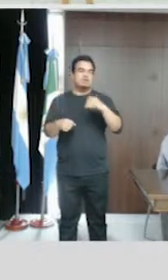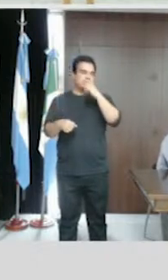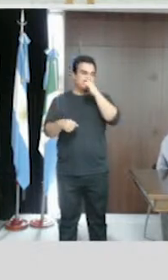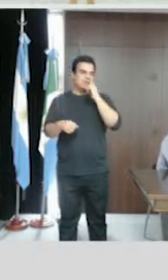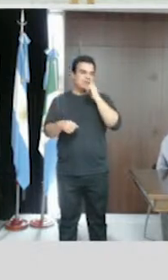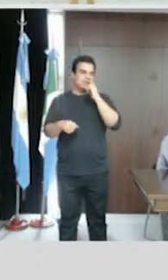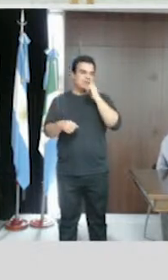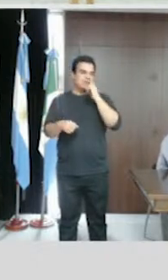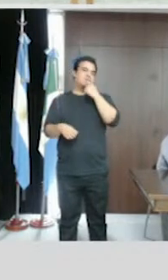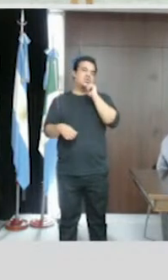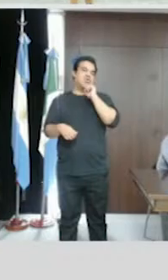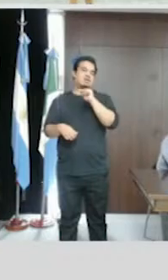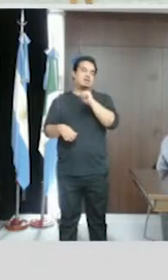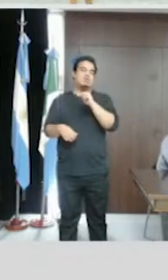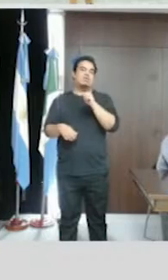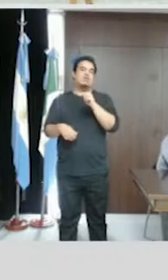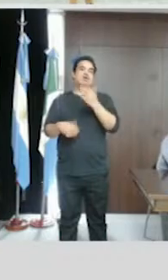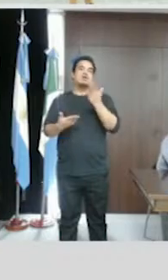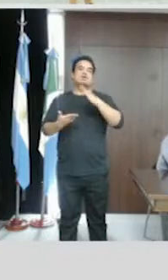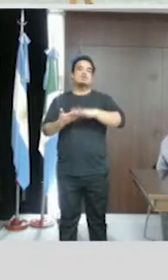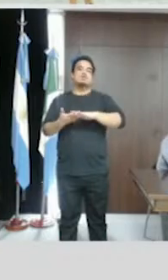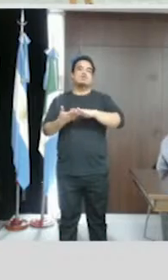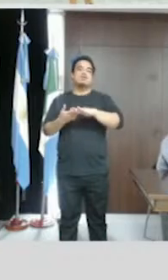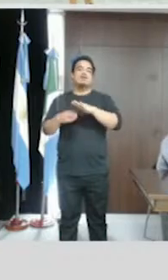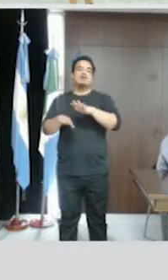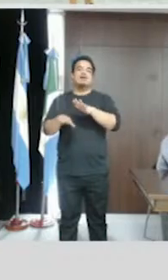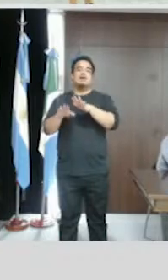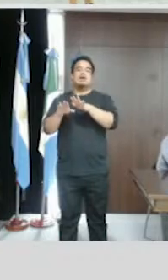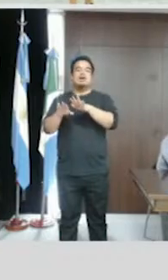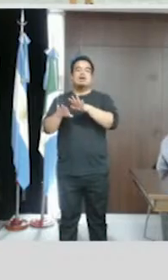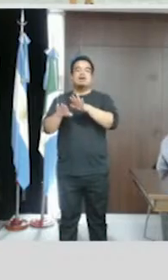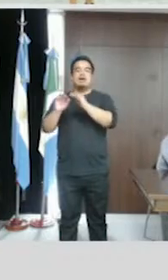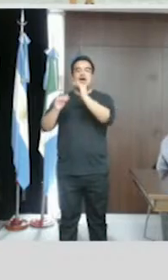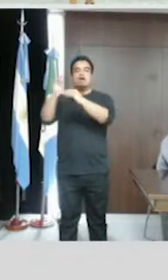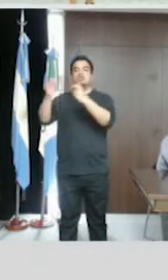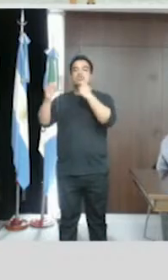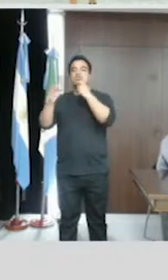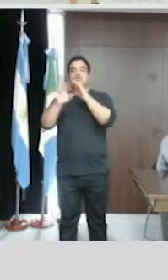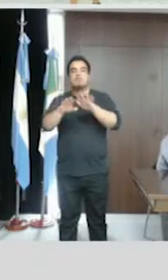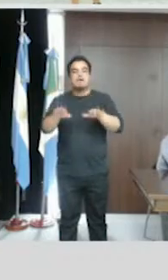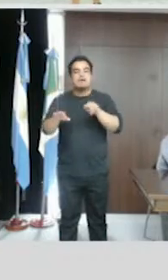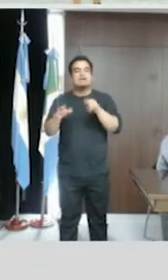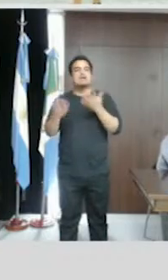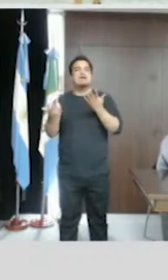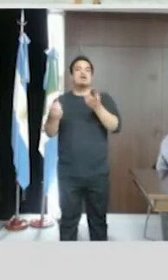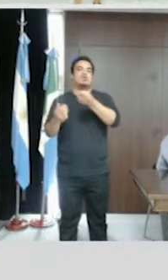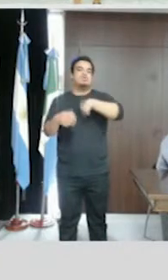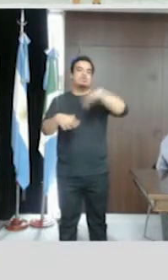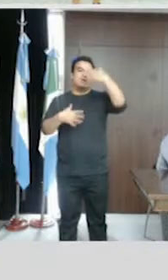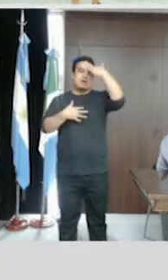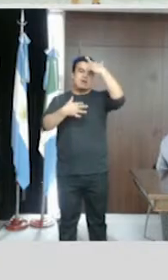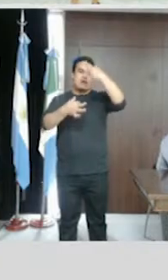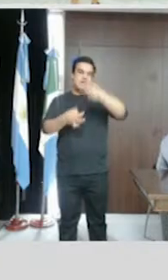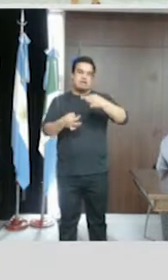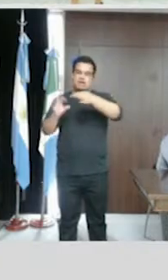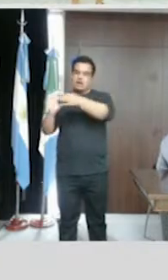la gerontogeriatría en pregrado, como tendría que ser la ética. Esto tendría que atravesar a todas